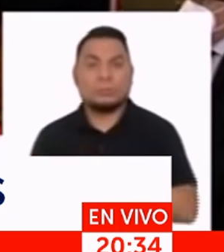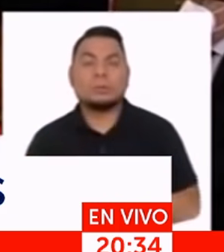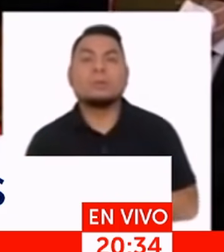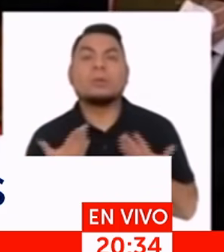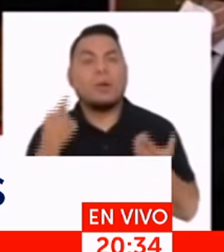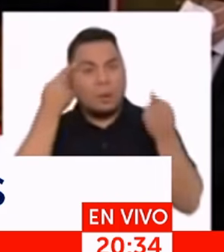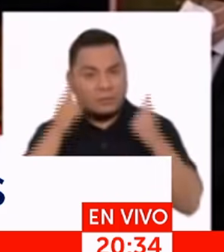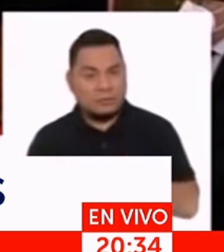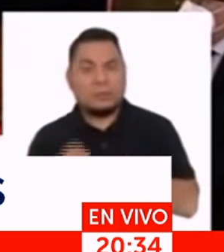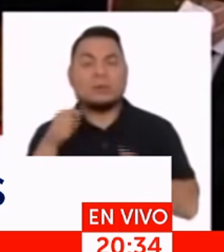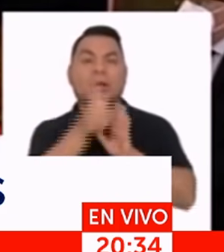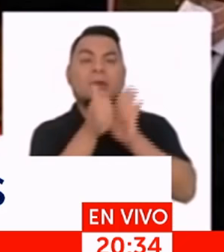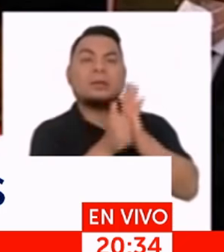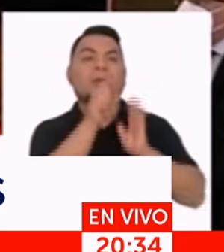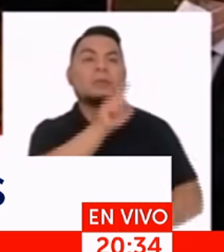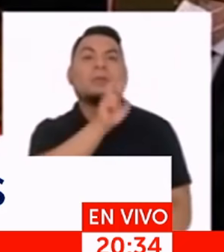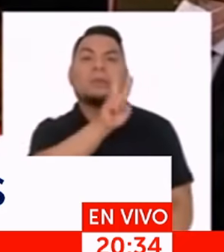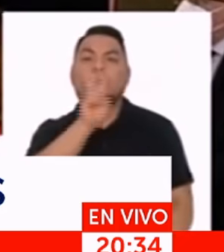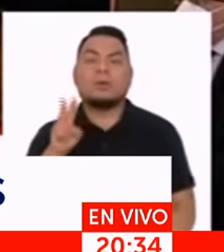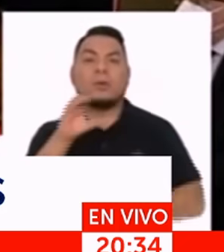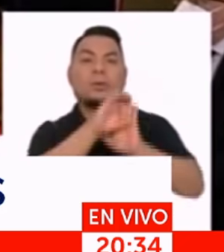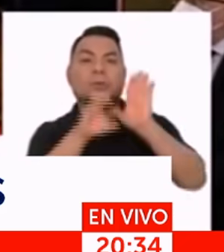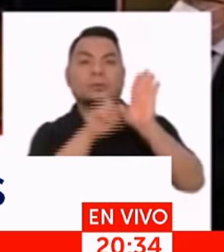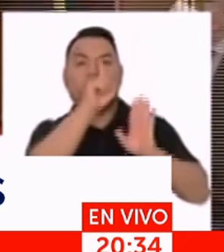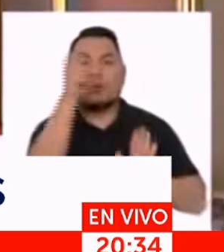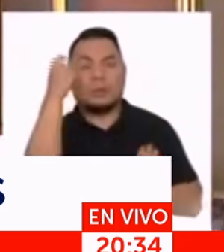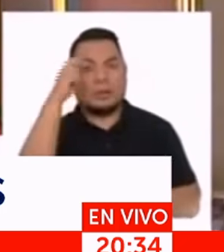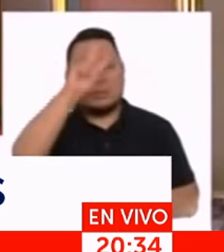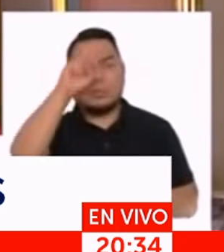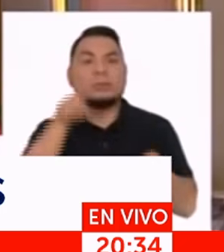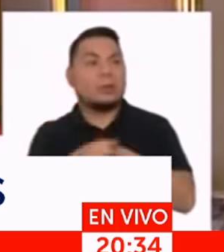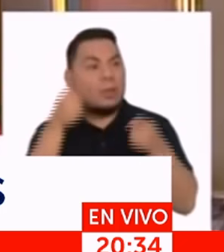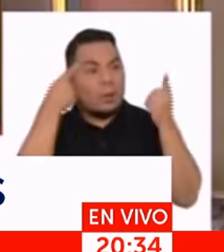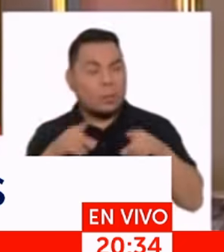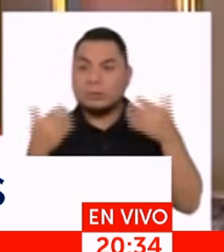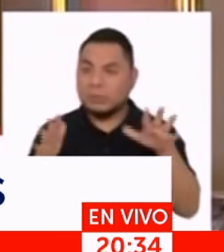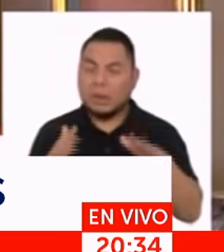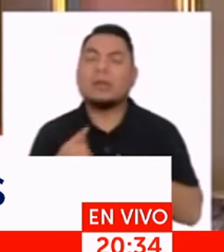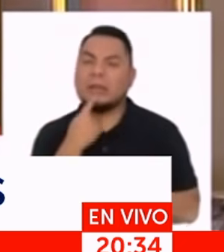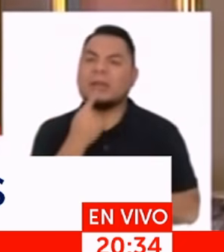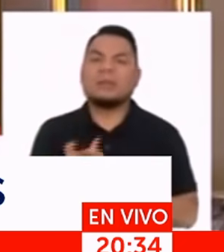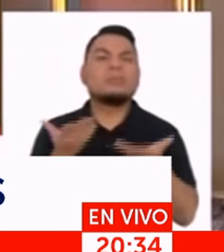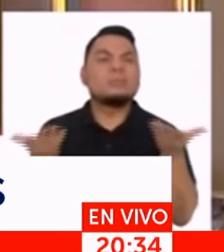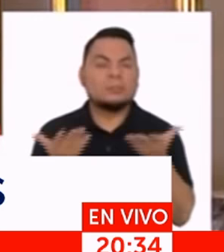del profesor Pedro Castillo Terrones. Escuchemos. De la Constitución Política del Perú y estando acordado, se